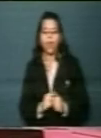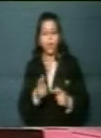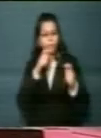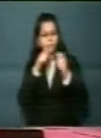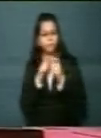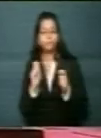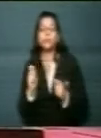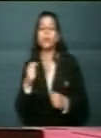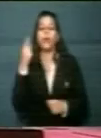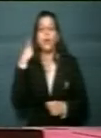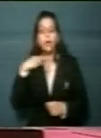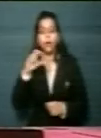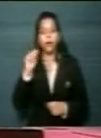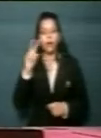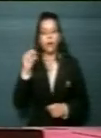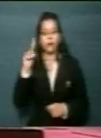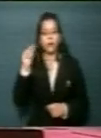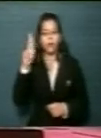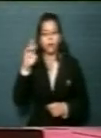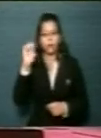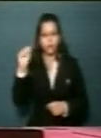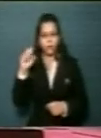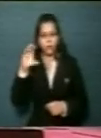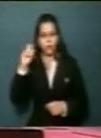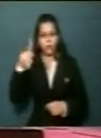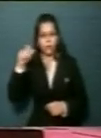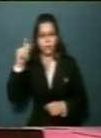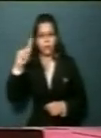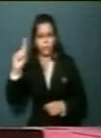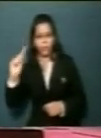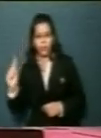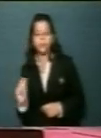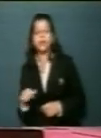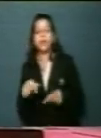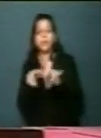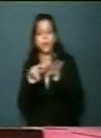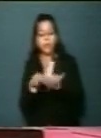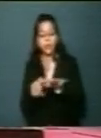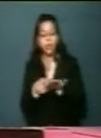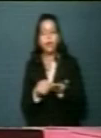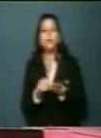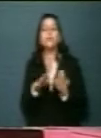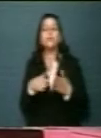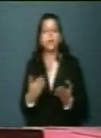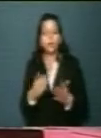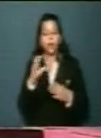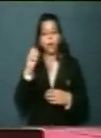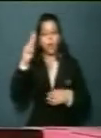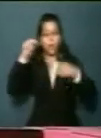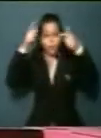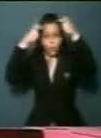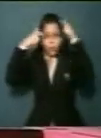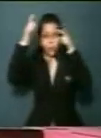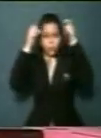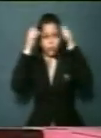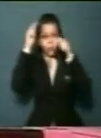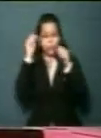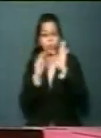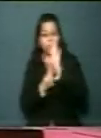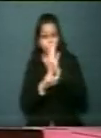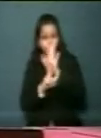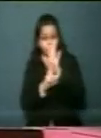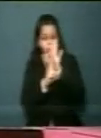excelentísimo señor Anders Kompass, representante del Secretario General de la Organización de las Naciones Unidas y funcionarios